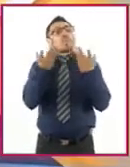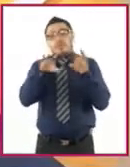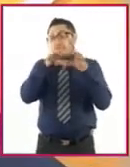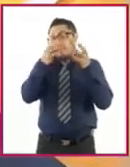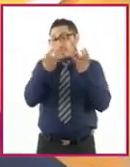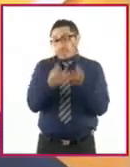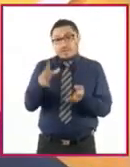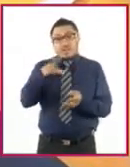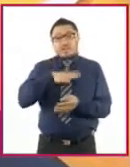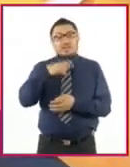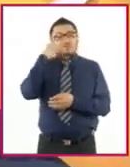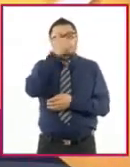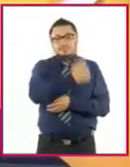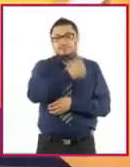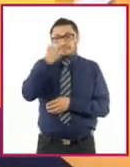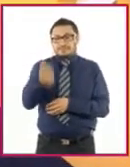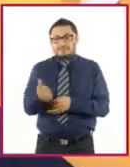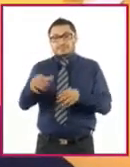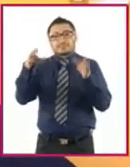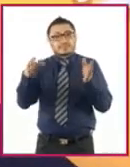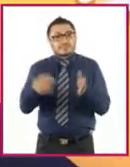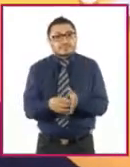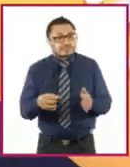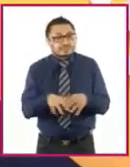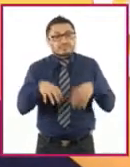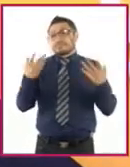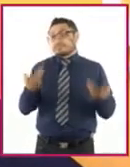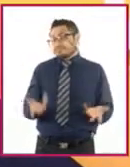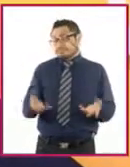tiene cada caja, por lo que las